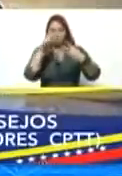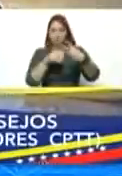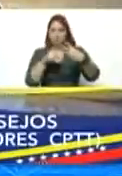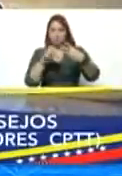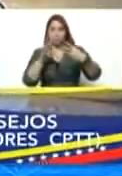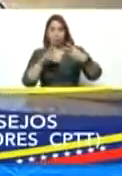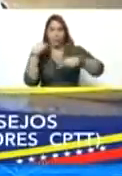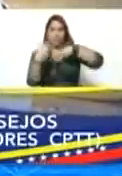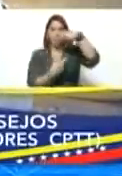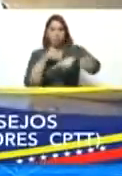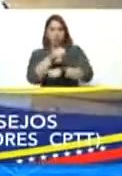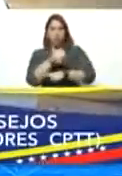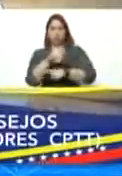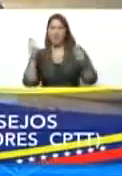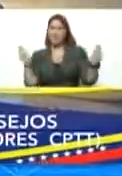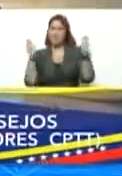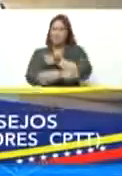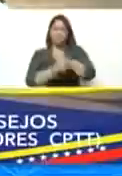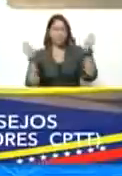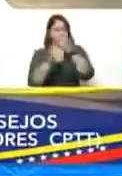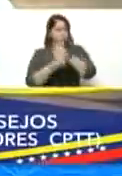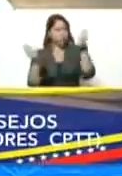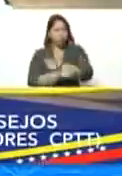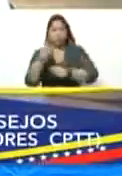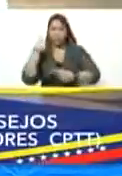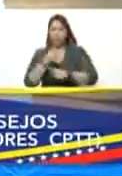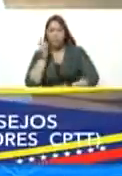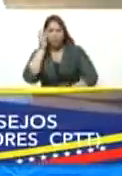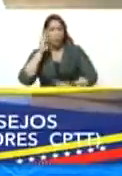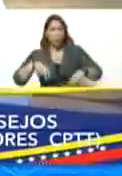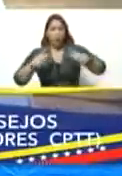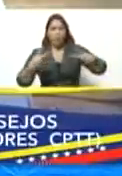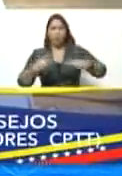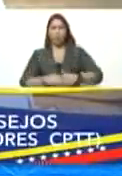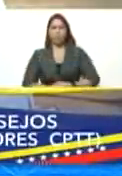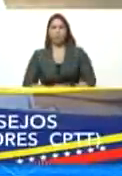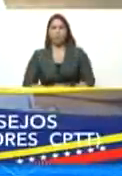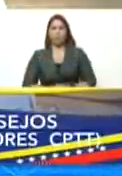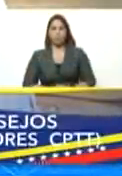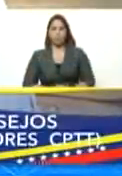de revolucionar, cambiar y crear lo nuevo,